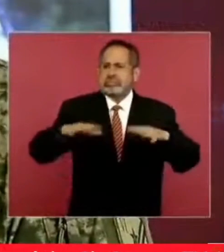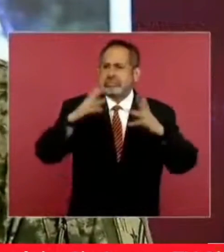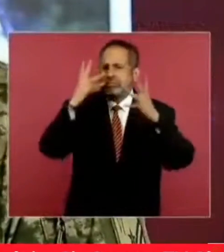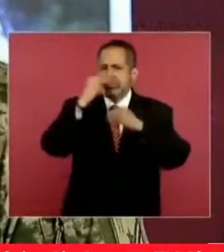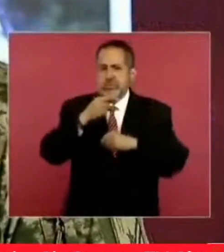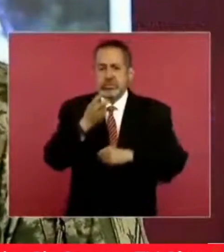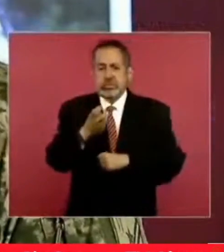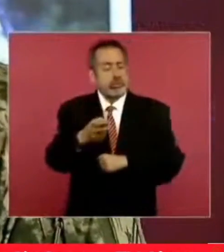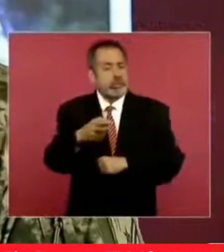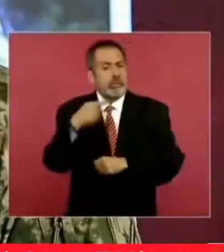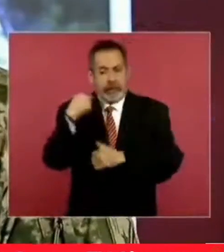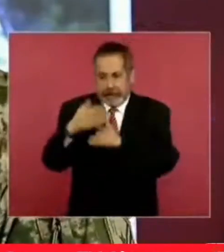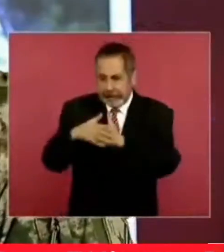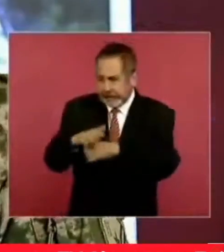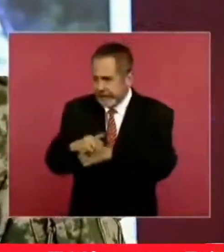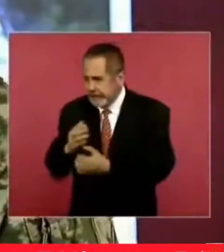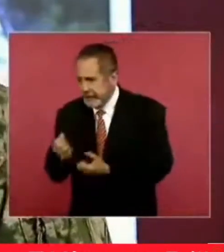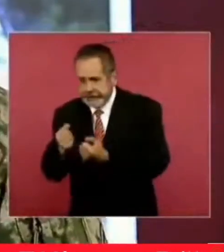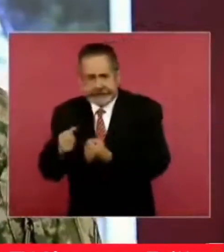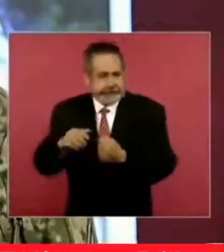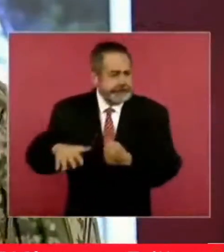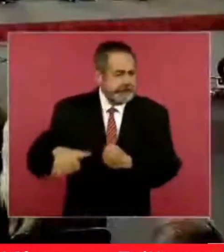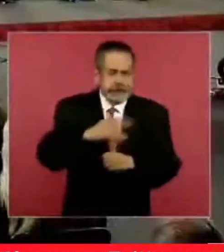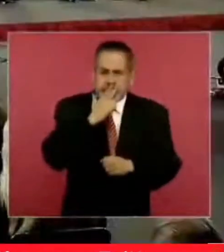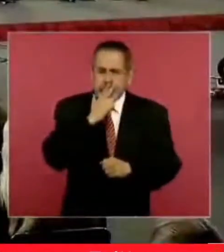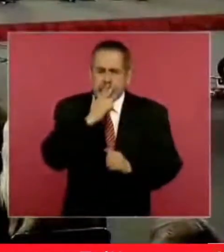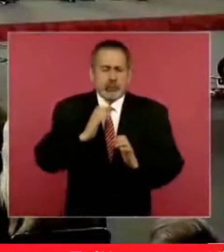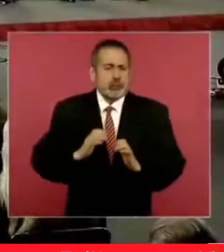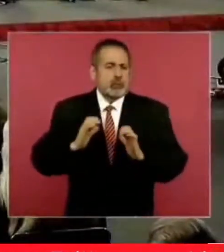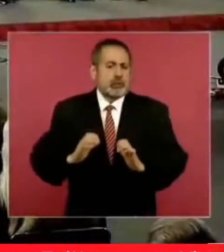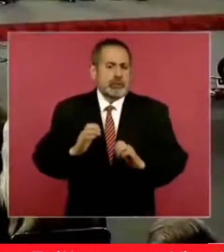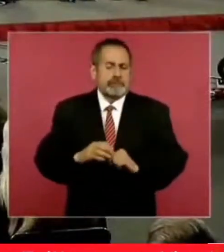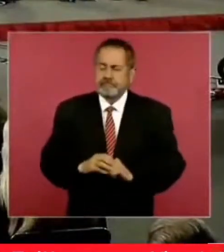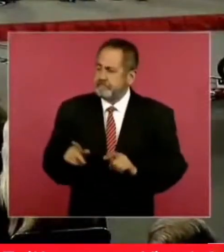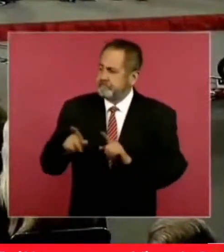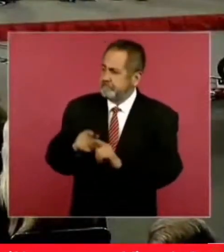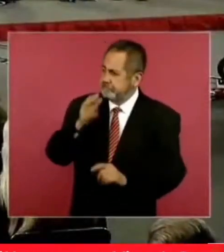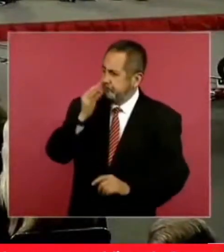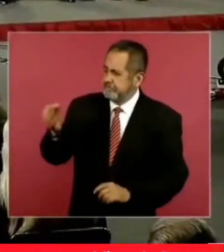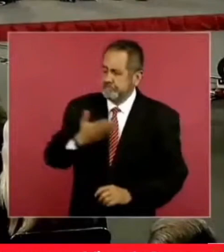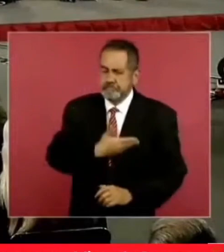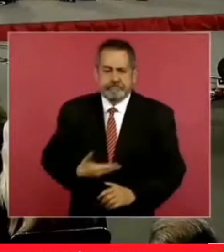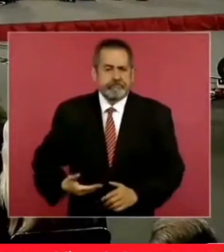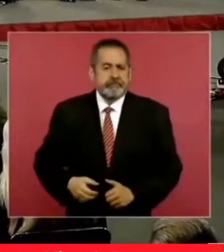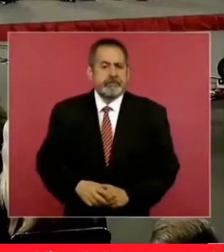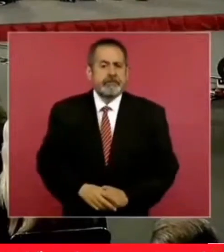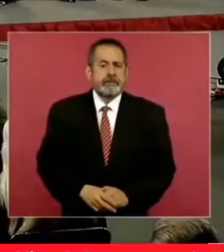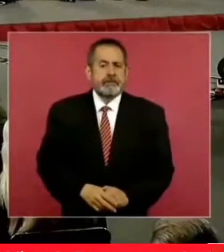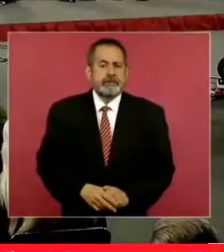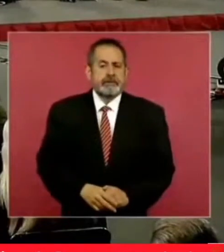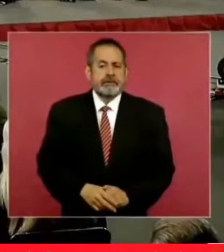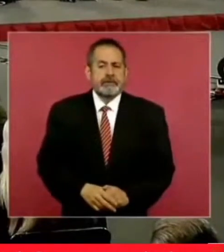cabo trabajos de salvamento de flora y fauna y las Gracias.